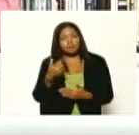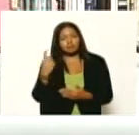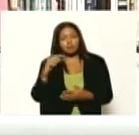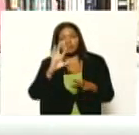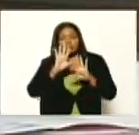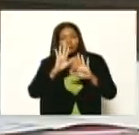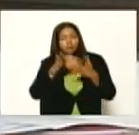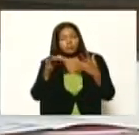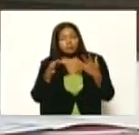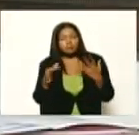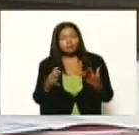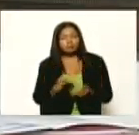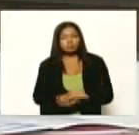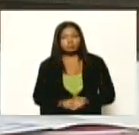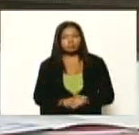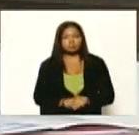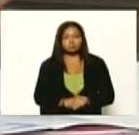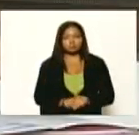detalle aquí, presidente.